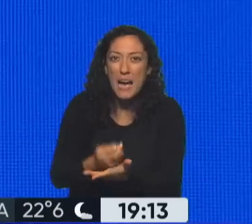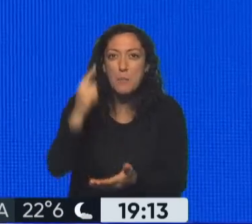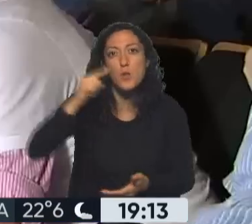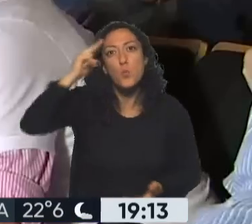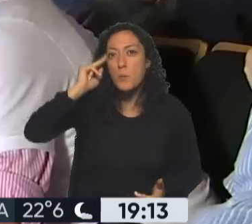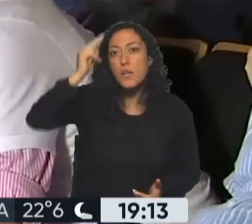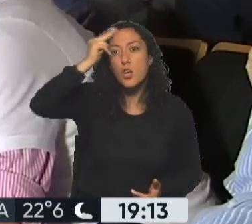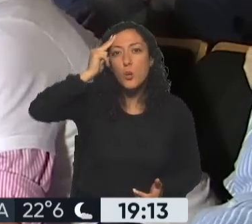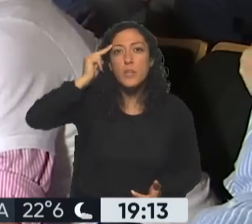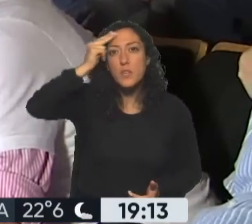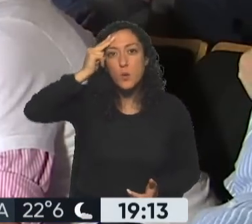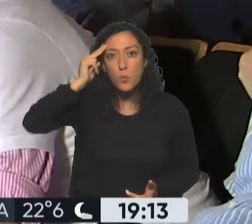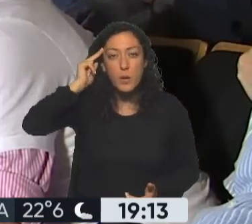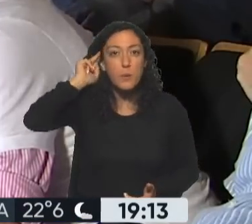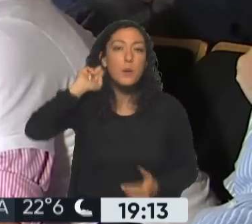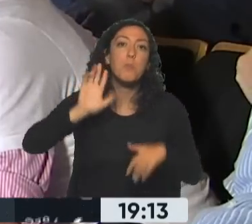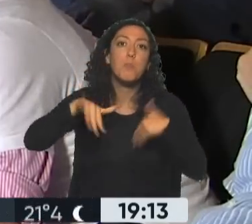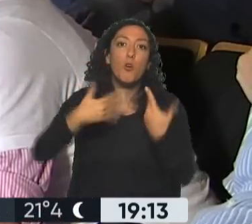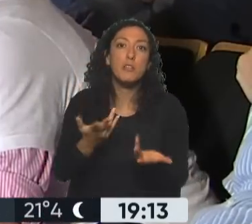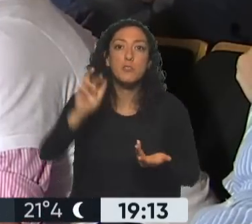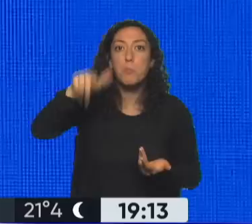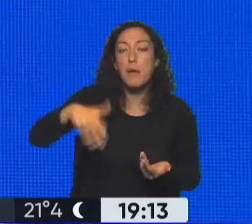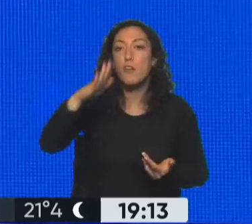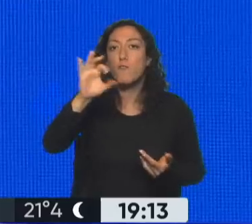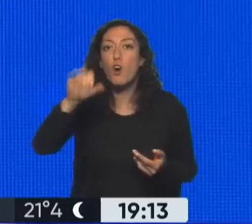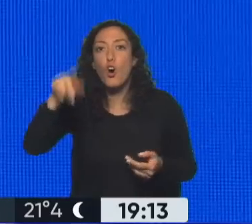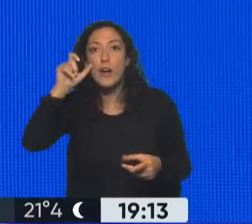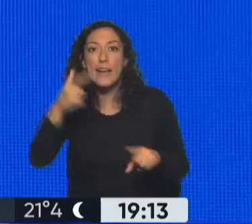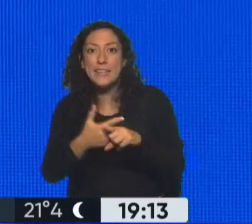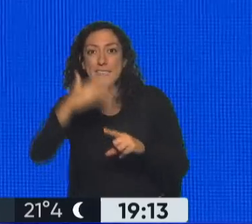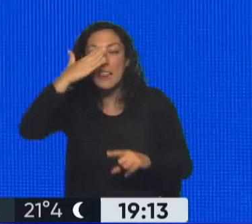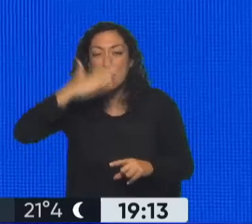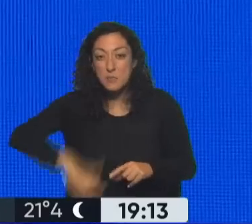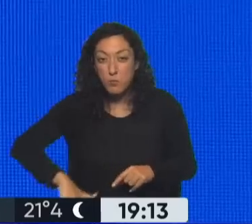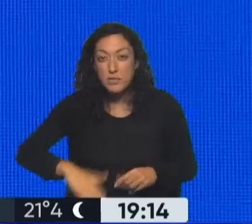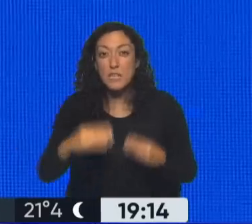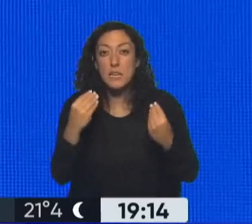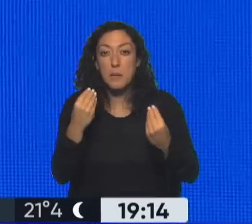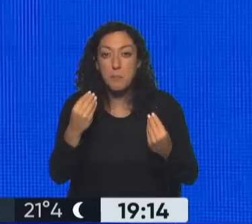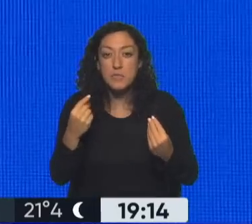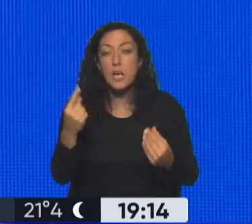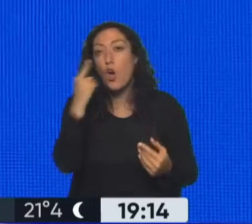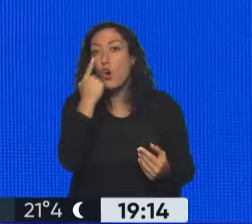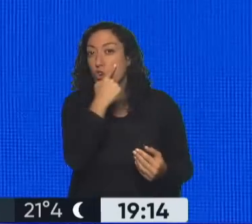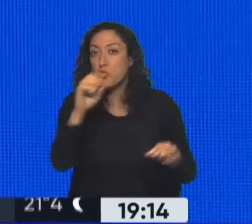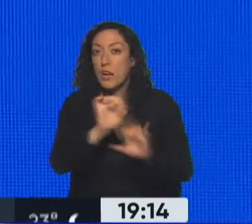En virtud de ese plan Bonex, después el señor de ojitos